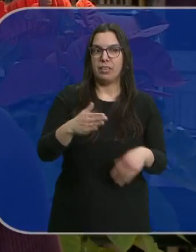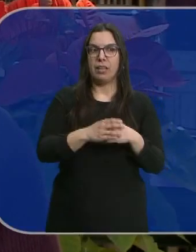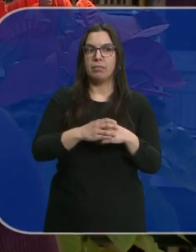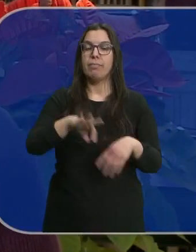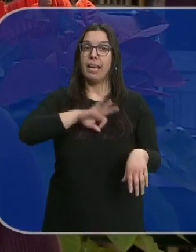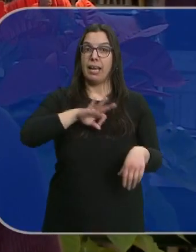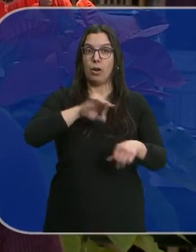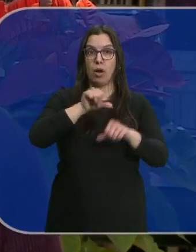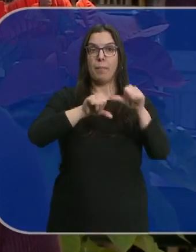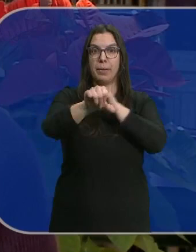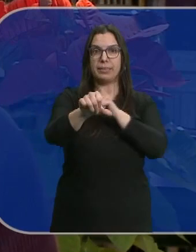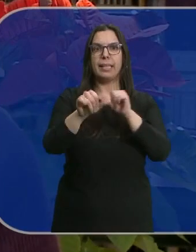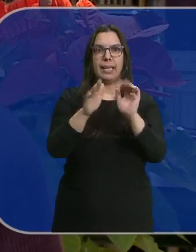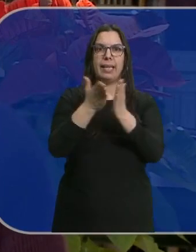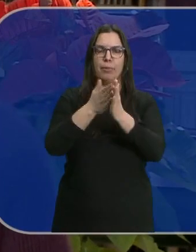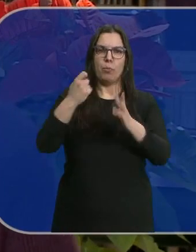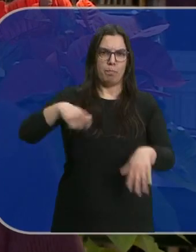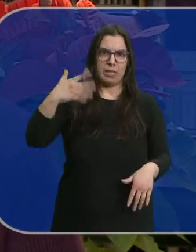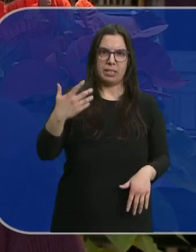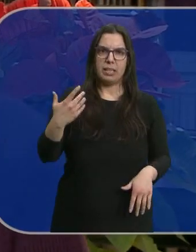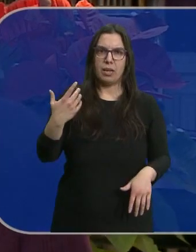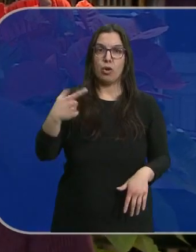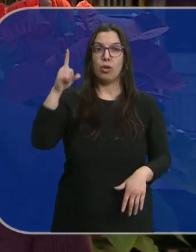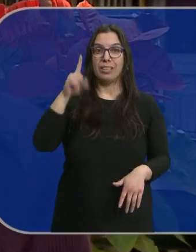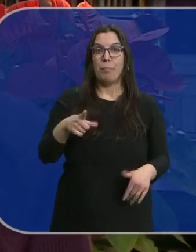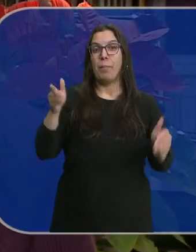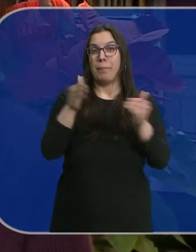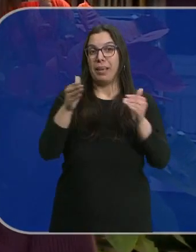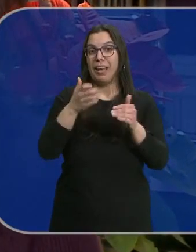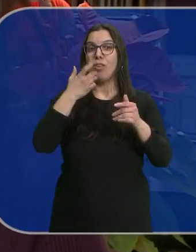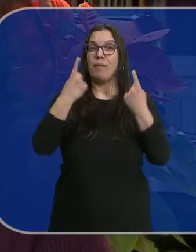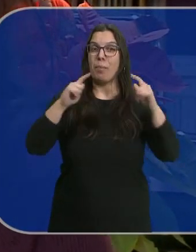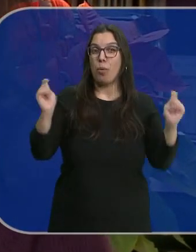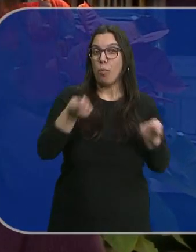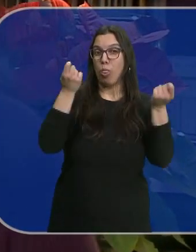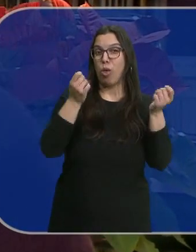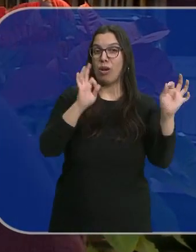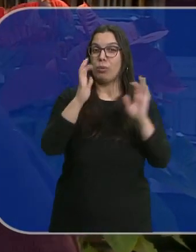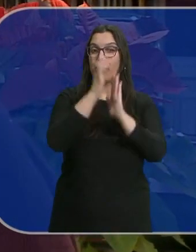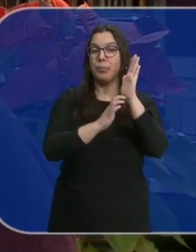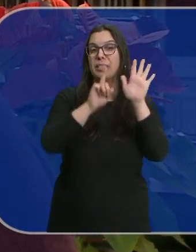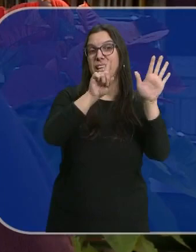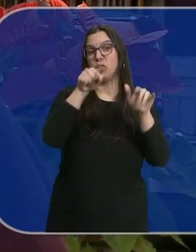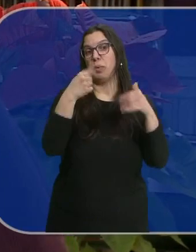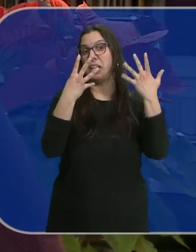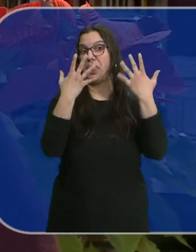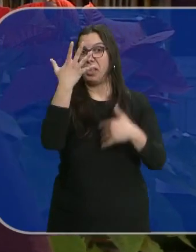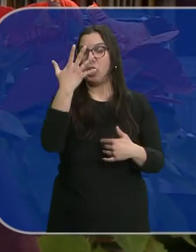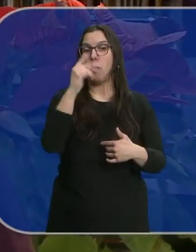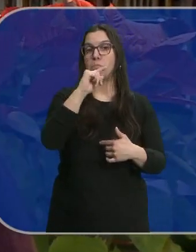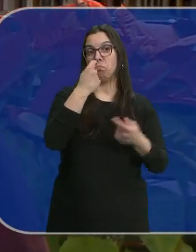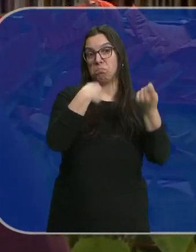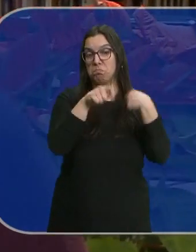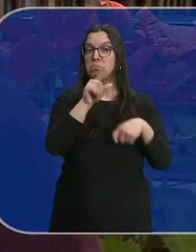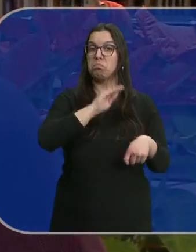partir de enero los libros están más caros, incluso las ediciones de bolsillo que cuando había promociones estaban a 6,95,